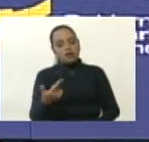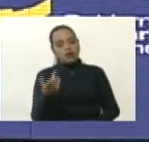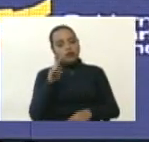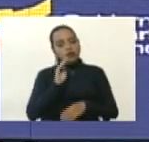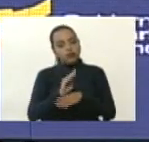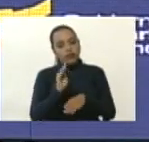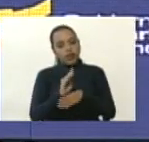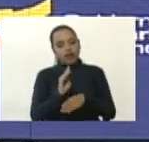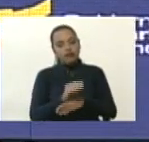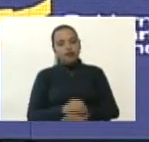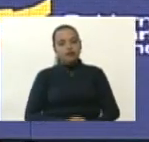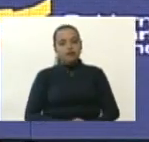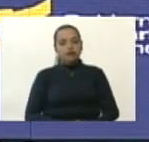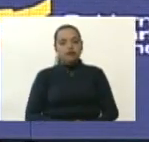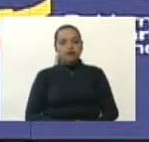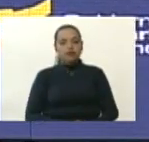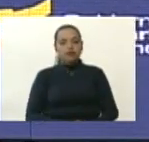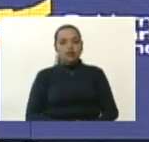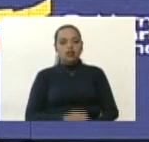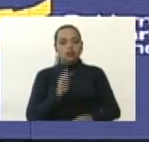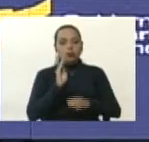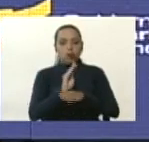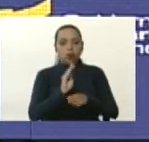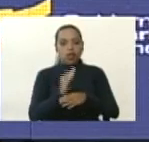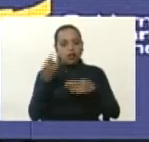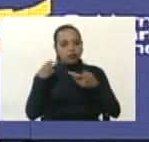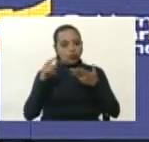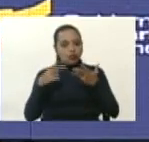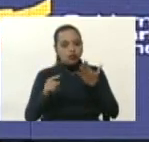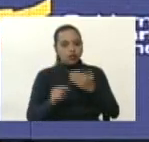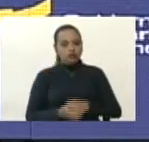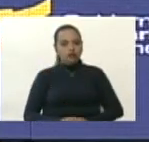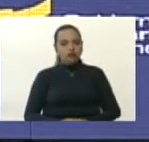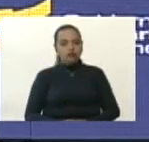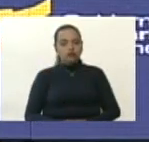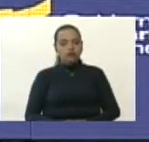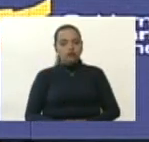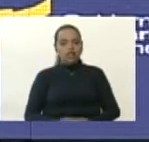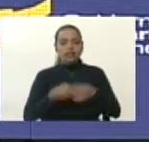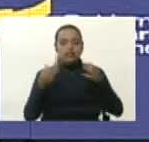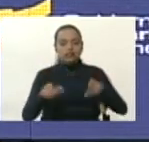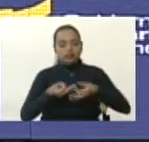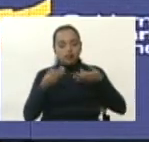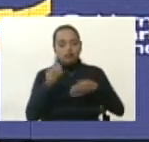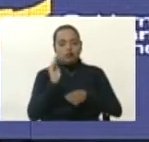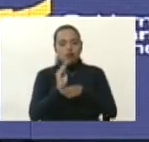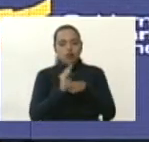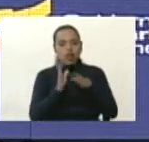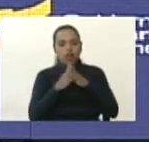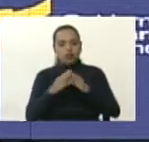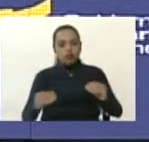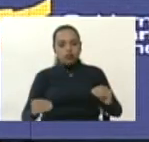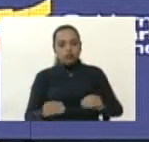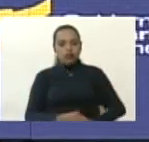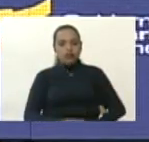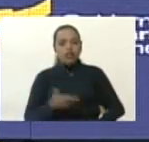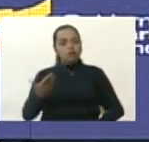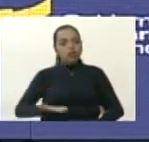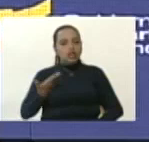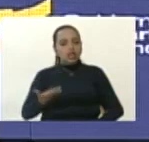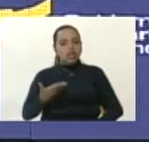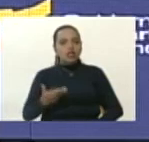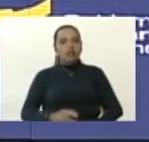mantenimiento. Mantenimiento, cuidar las cosas, cuidarlas, siempre cuidar todo, es muy